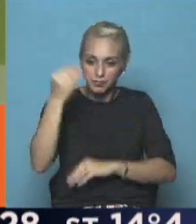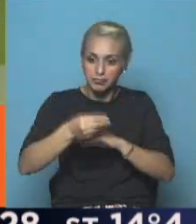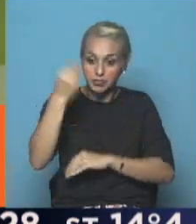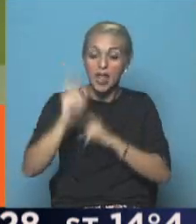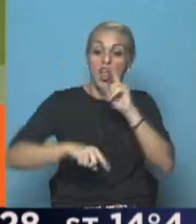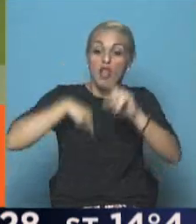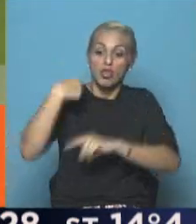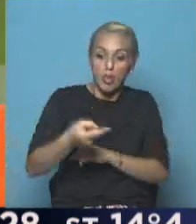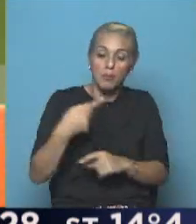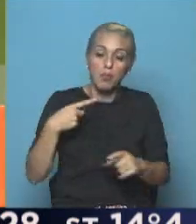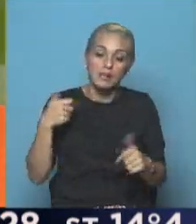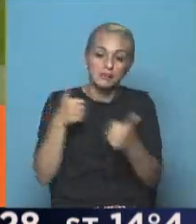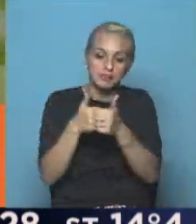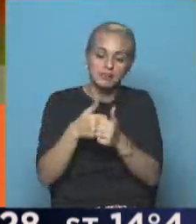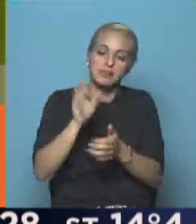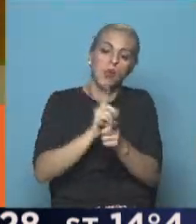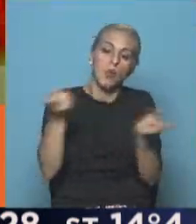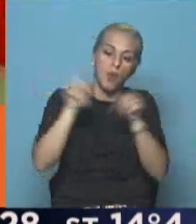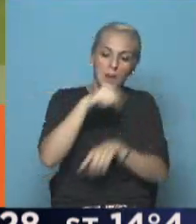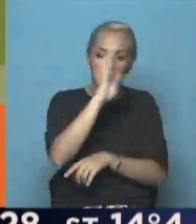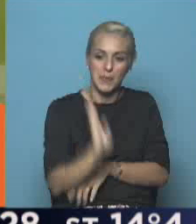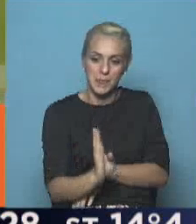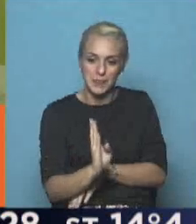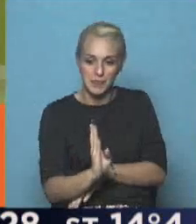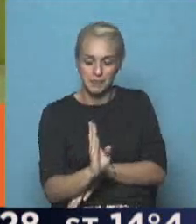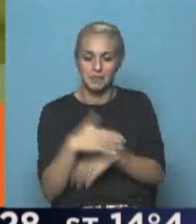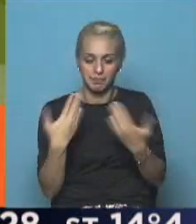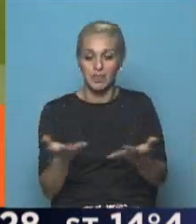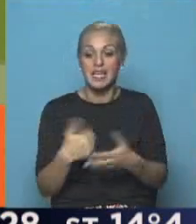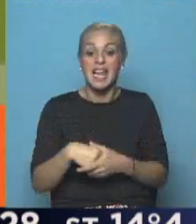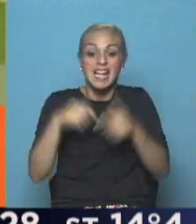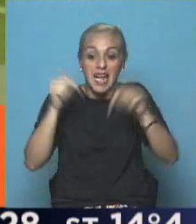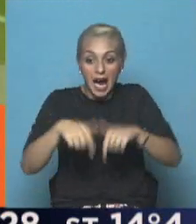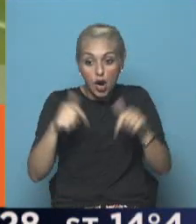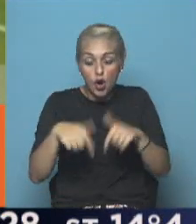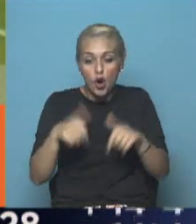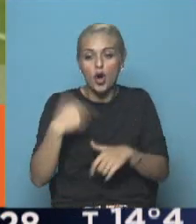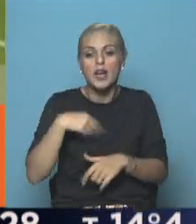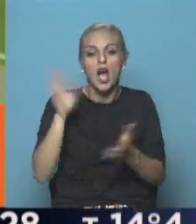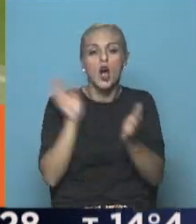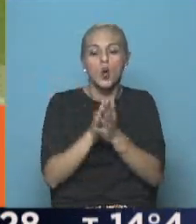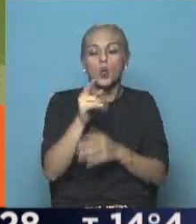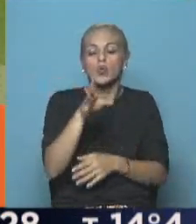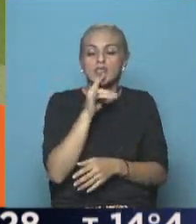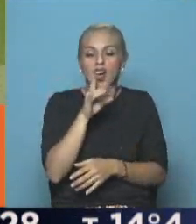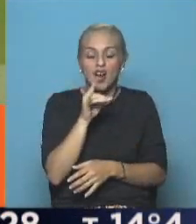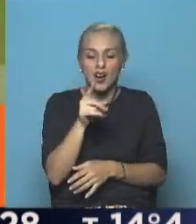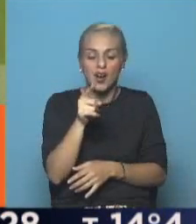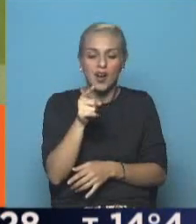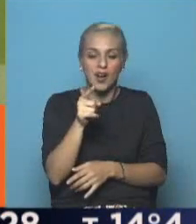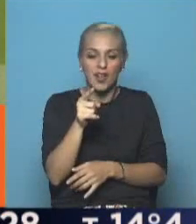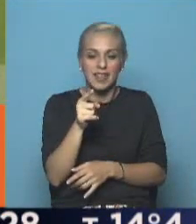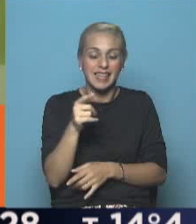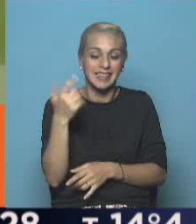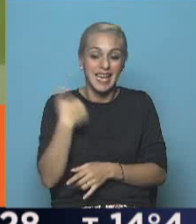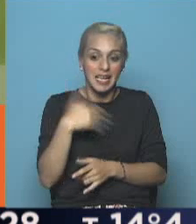siguiente lo devolvió a la Primera B Nacional. Y luego, esta temporada, con Gabriel Heinze como entrenador, Argentinos